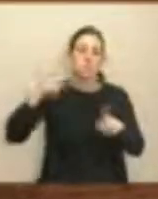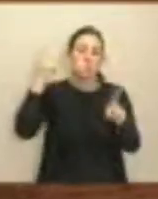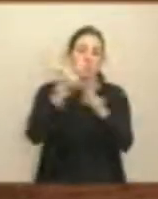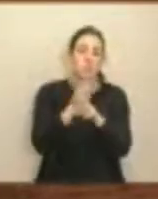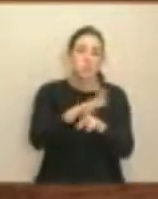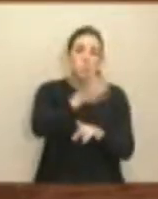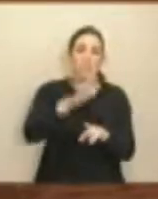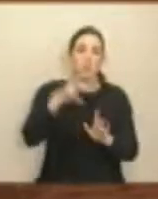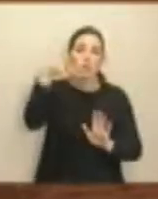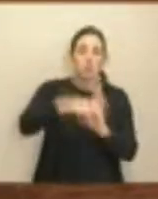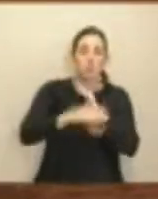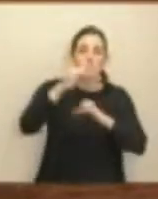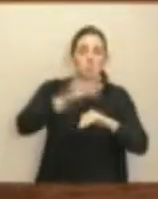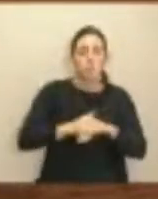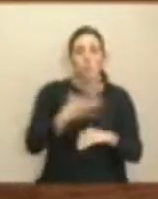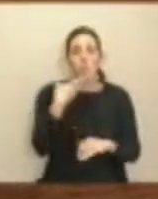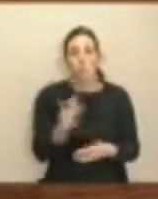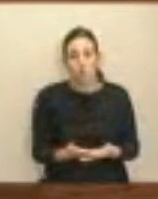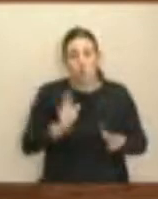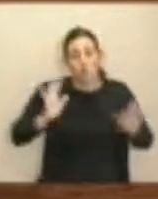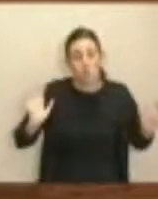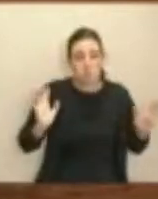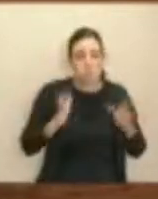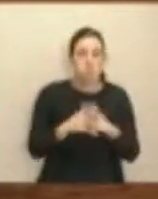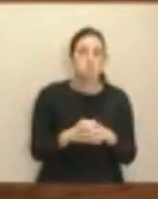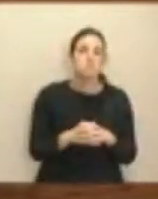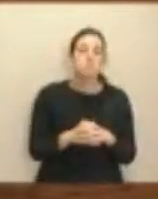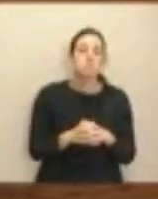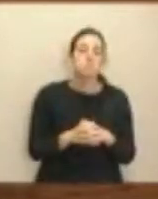normas es muy aburrido. Es muy aburrido.